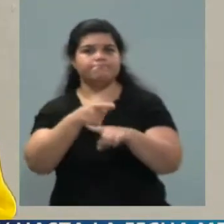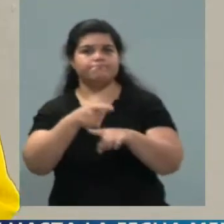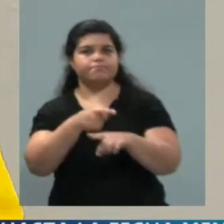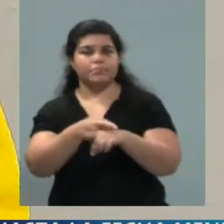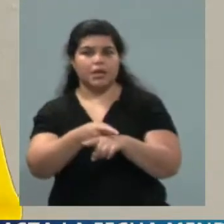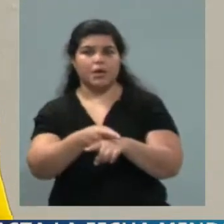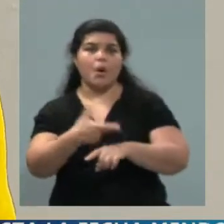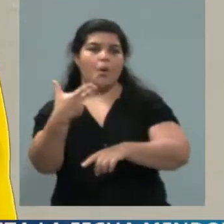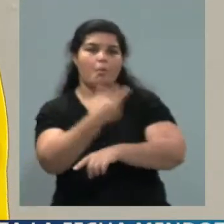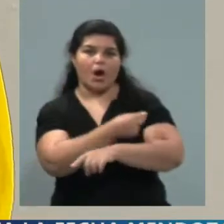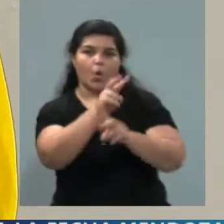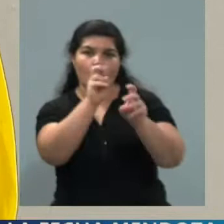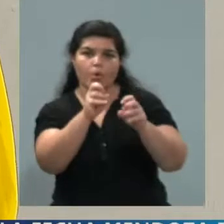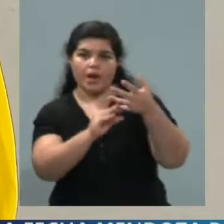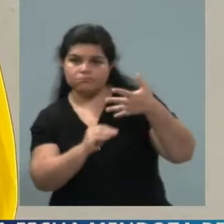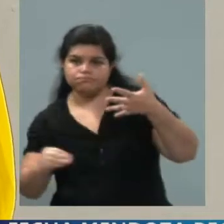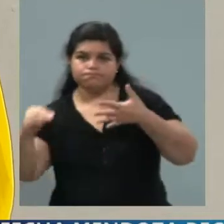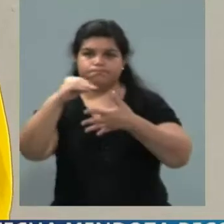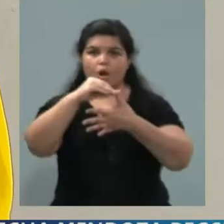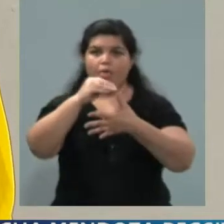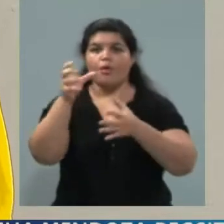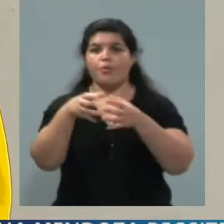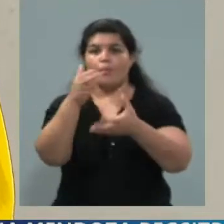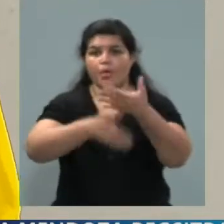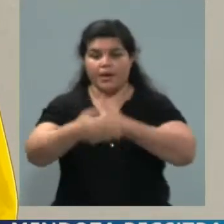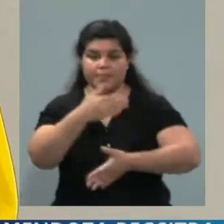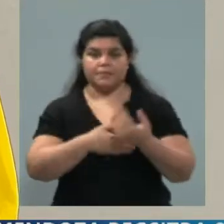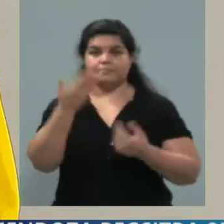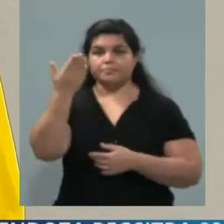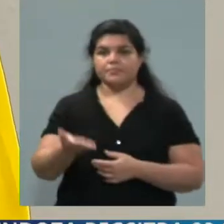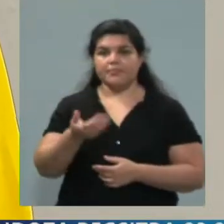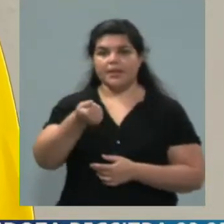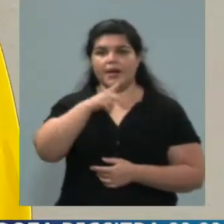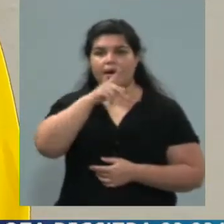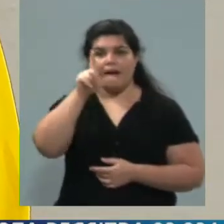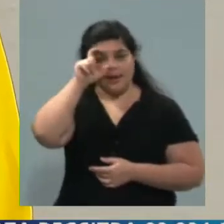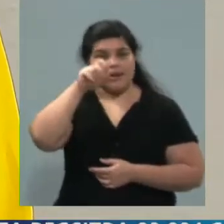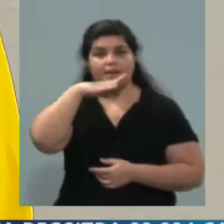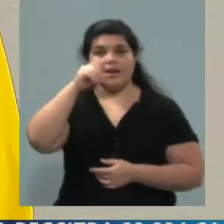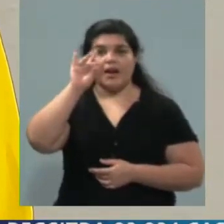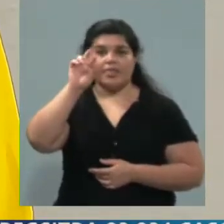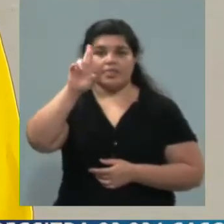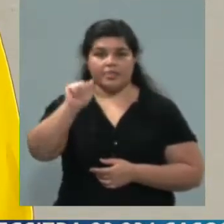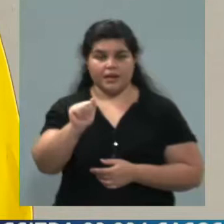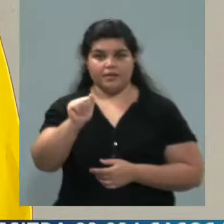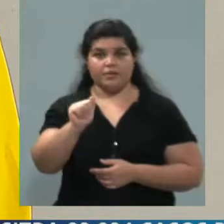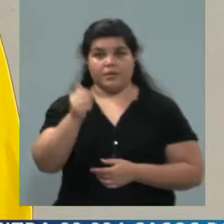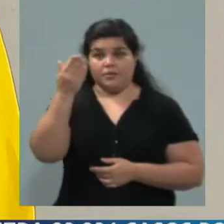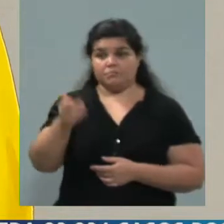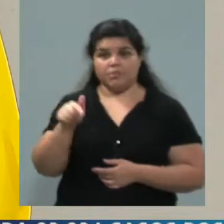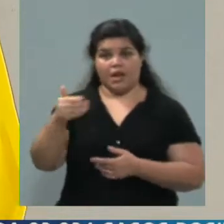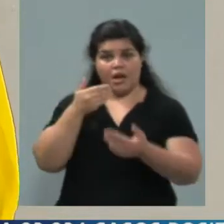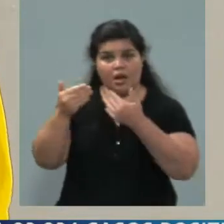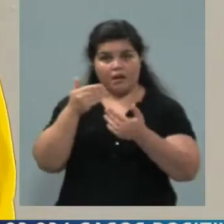vacunación. De este y otros temas vamos a hablar con Alejandra Berlanga, que es del Grupo Artículo 24 y además miembro del colectivo de restitución de